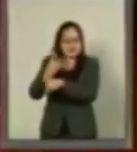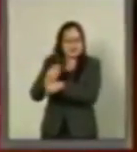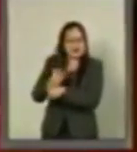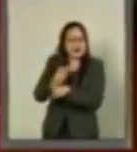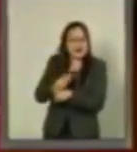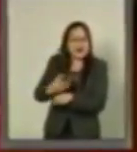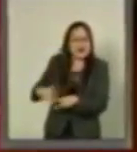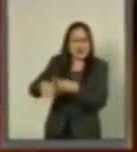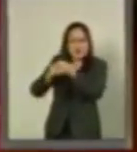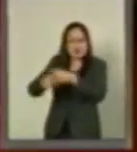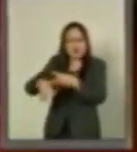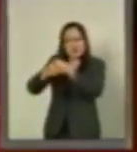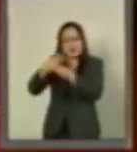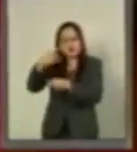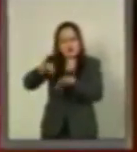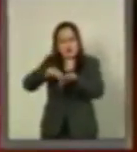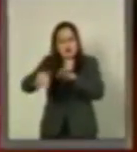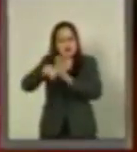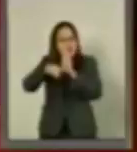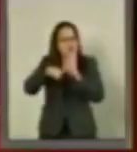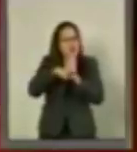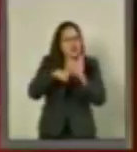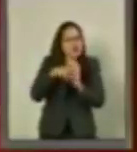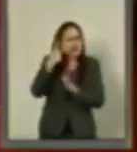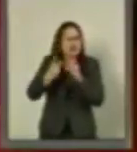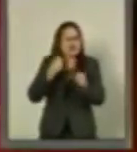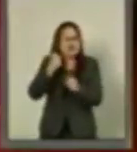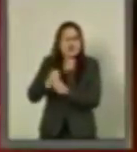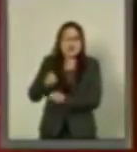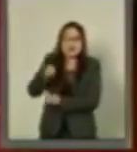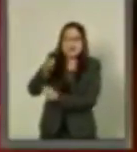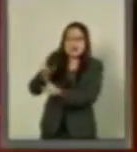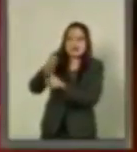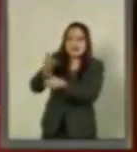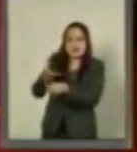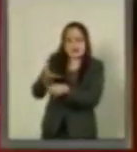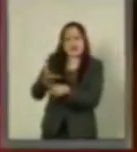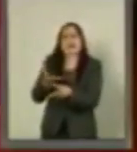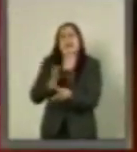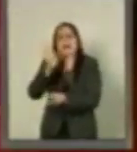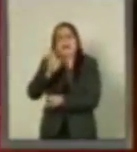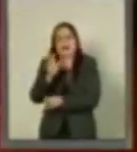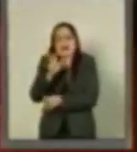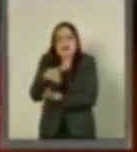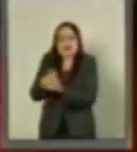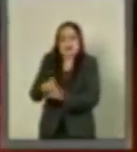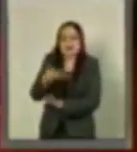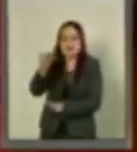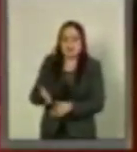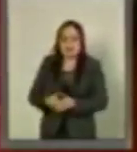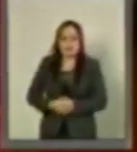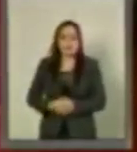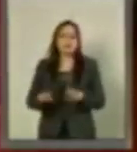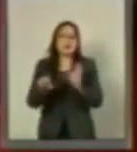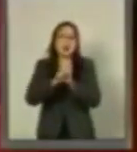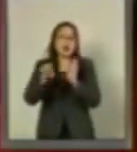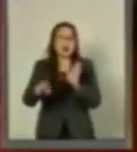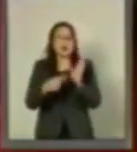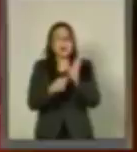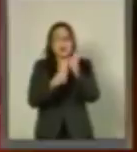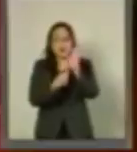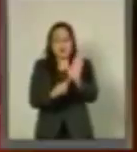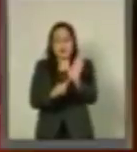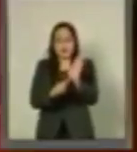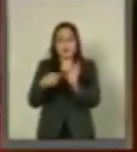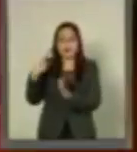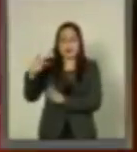negativos a su desempeño en estos dos años a los que me referiré. Pondré un ejemplo en particular que